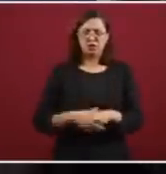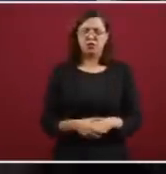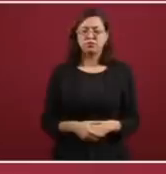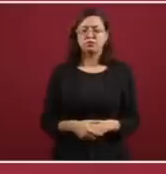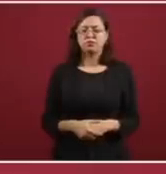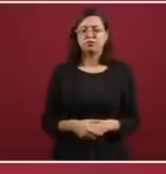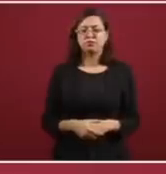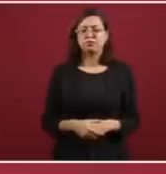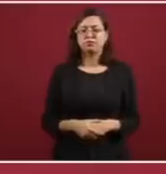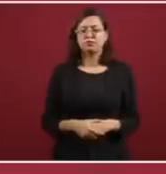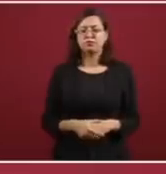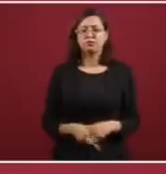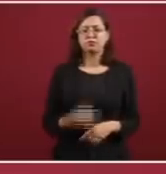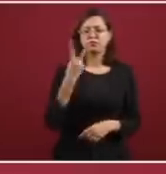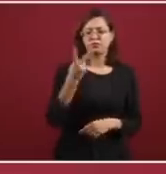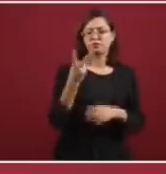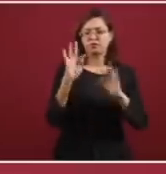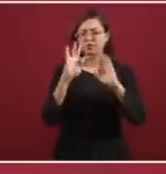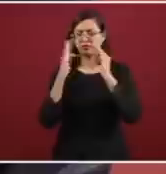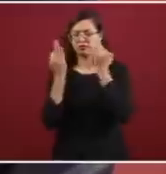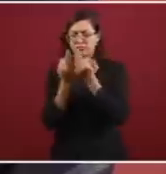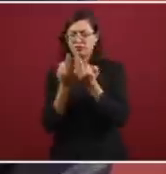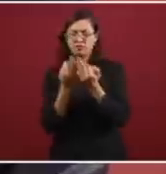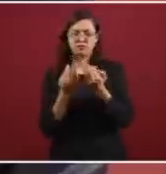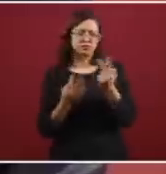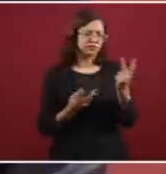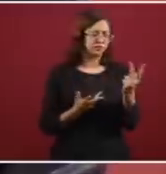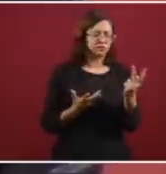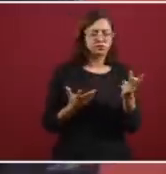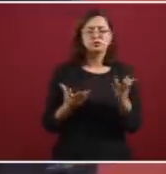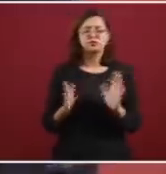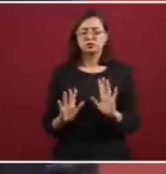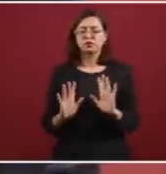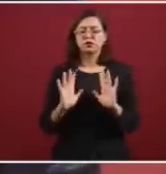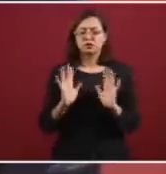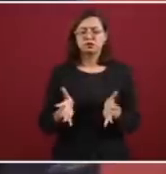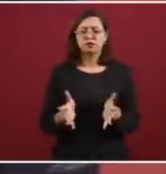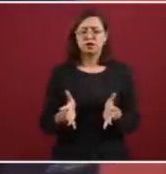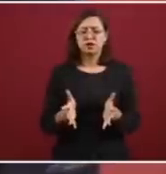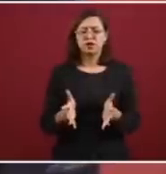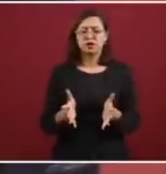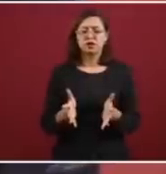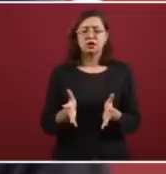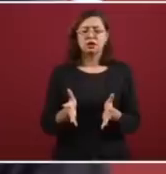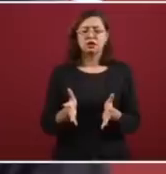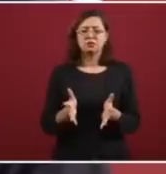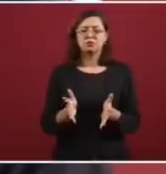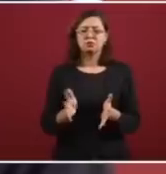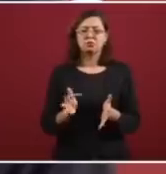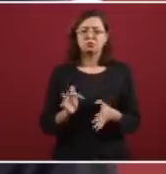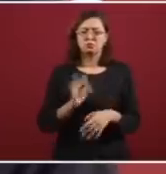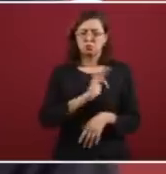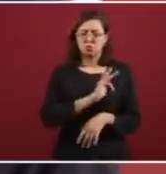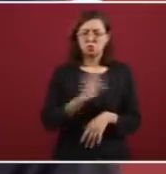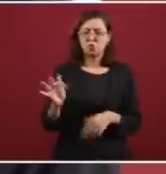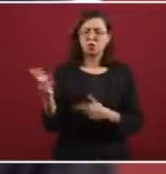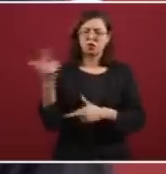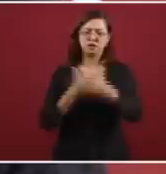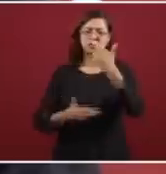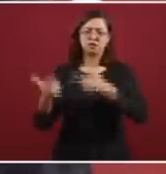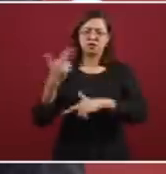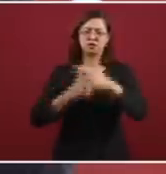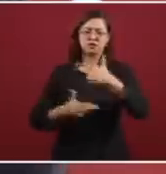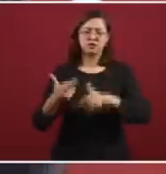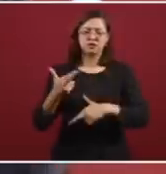Se están viendo las dos opciones, pero ya también hay la posibilidad del retorno por la